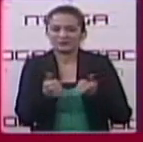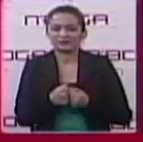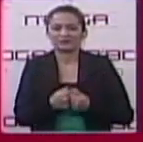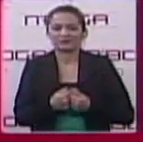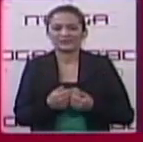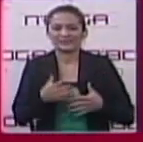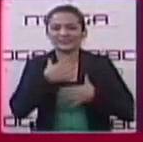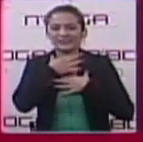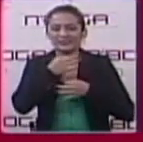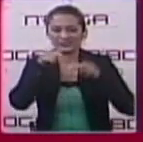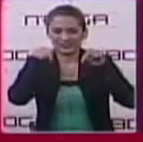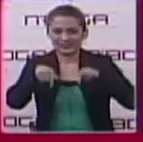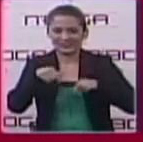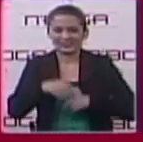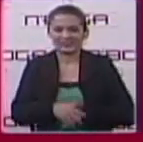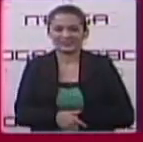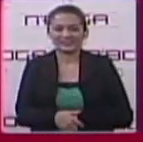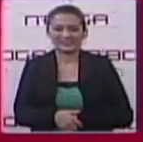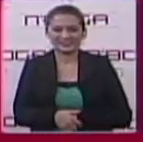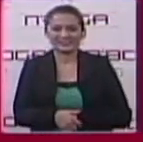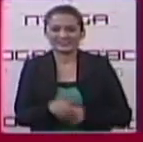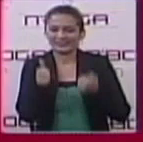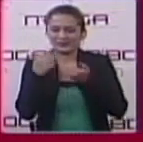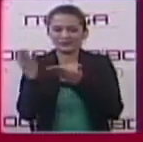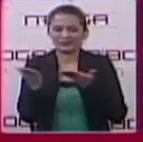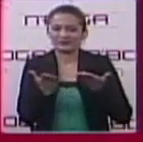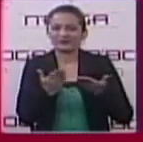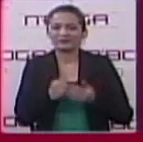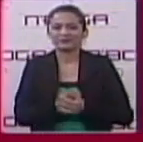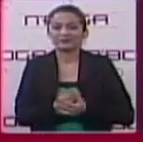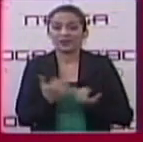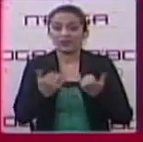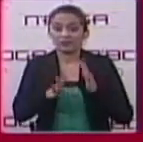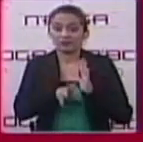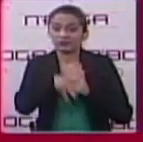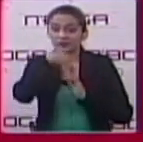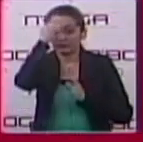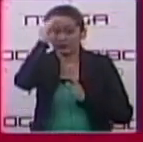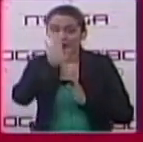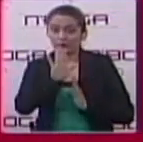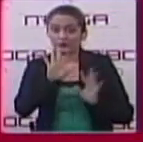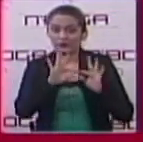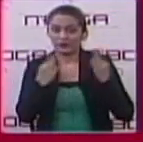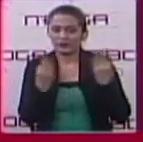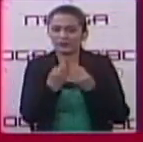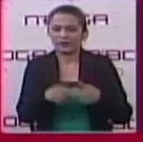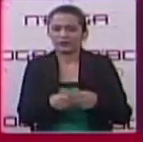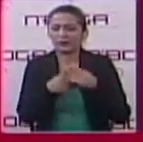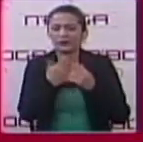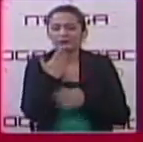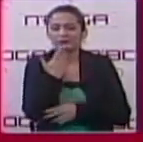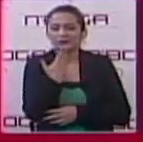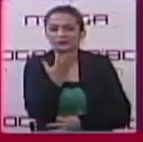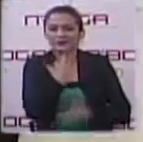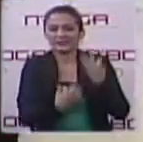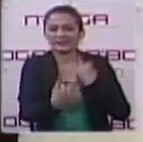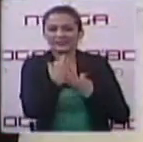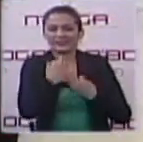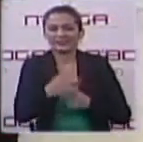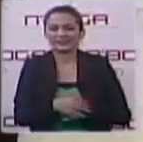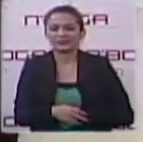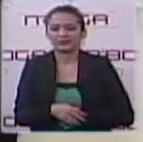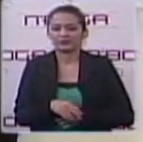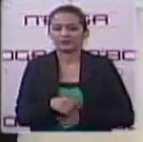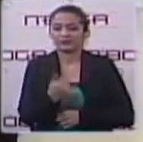gusto estar aquí con ustedes hoy Claro que sí bienvenida en boga Bueno Este es un emprendimiento familiar Cómo nace Adriana cuéntenos Eh bueno somos